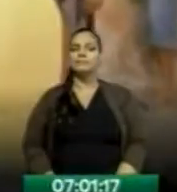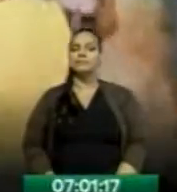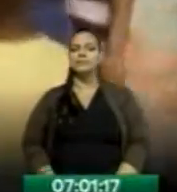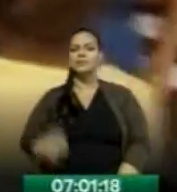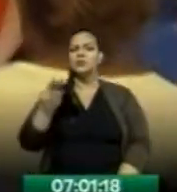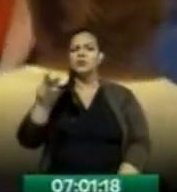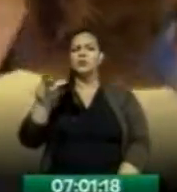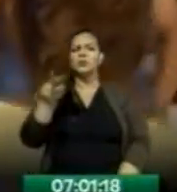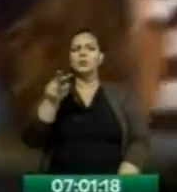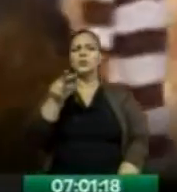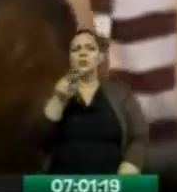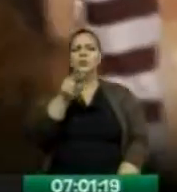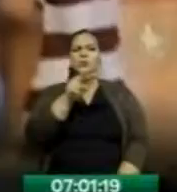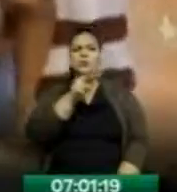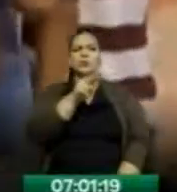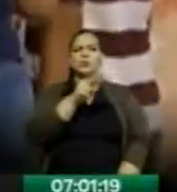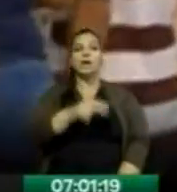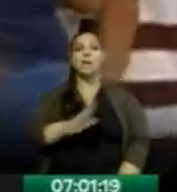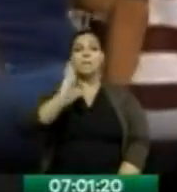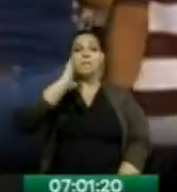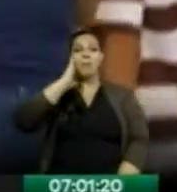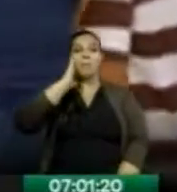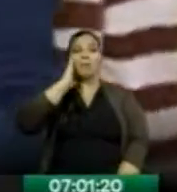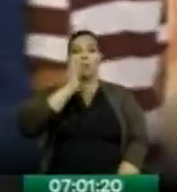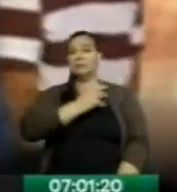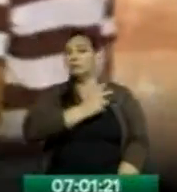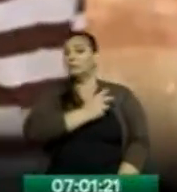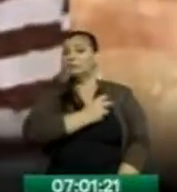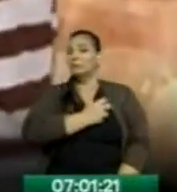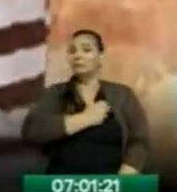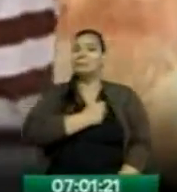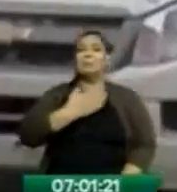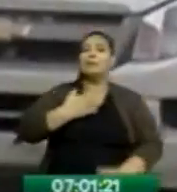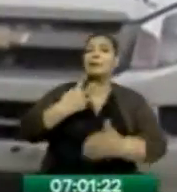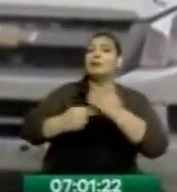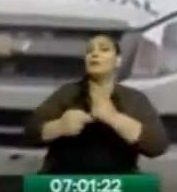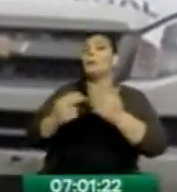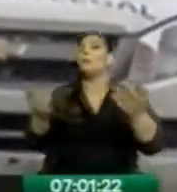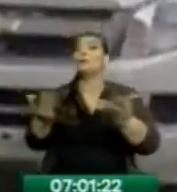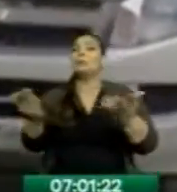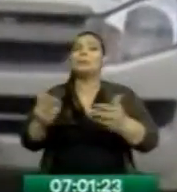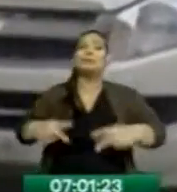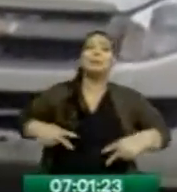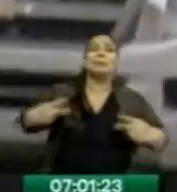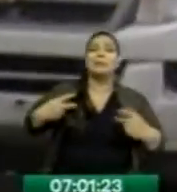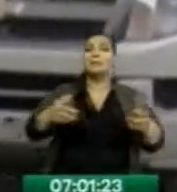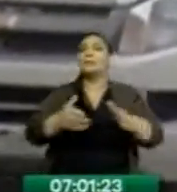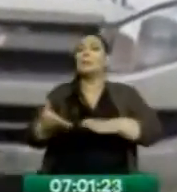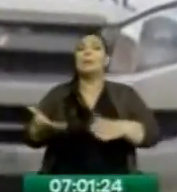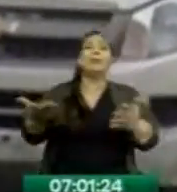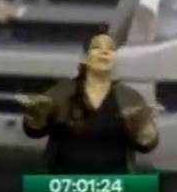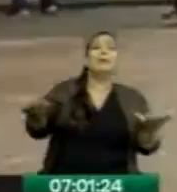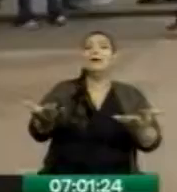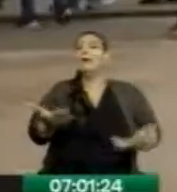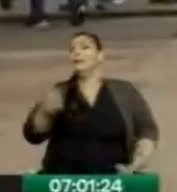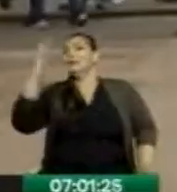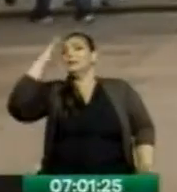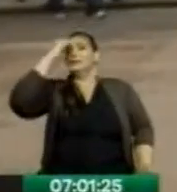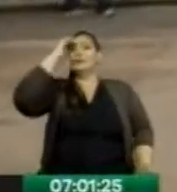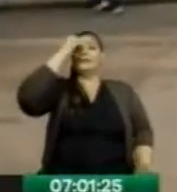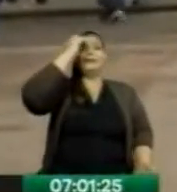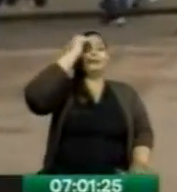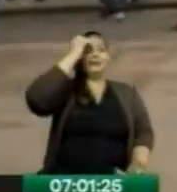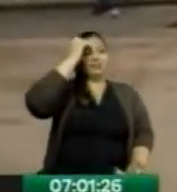angustia recorría todo el cuerpo de esta madre de familia que, aún con temor de encontrar a su hijo muerto, ingresó rápidamente a la clínica de